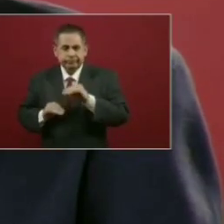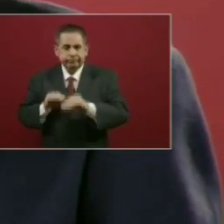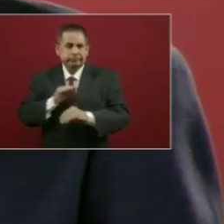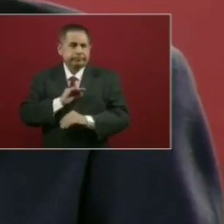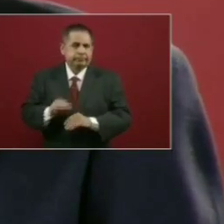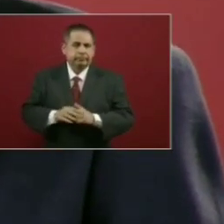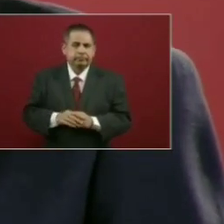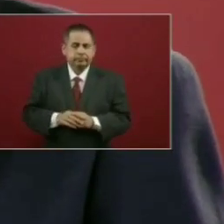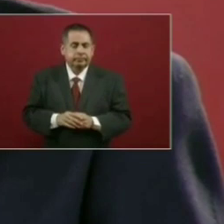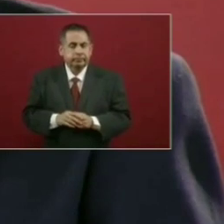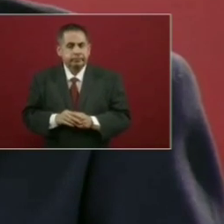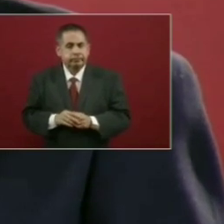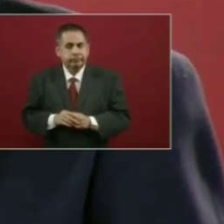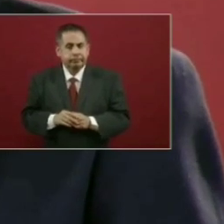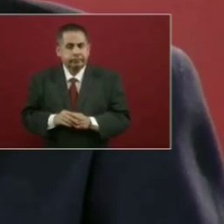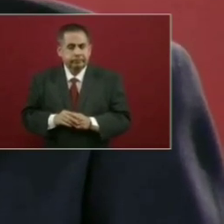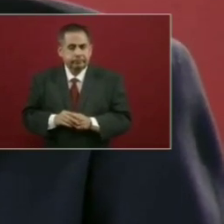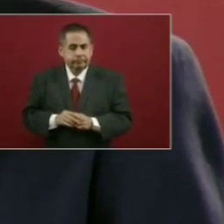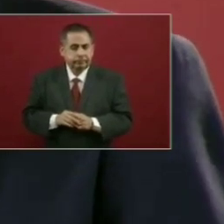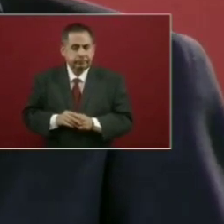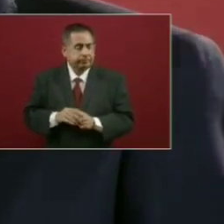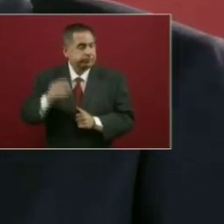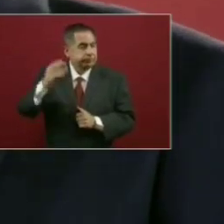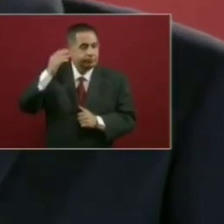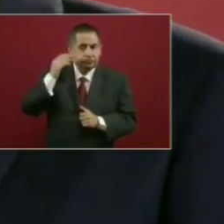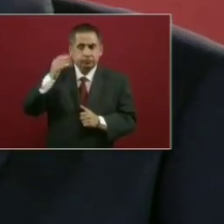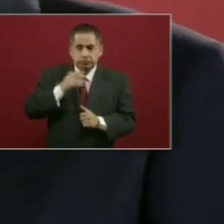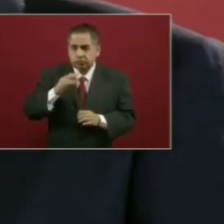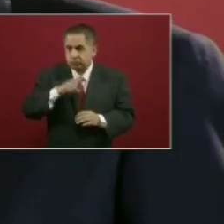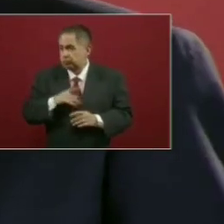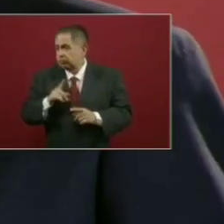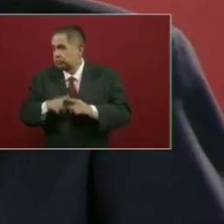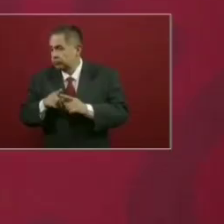No se tenía una nómina